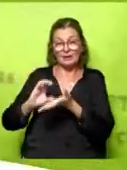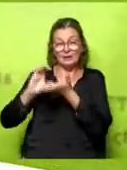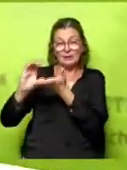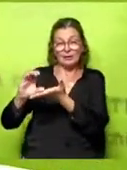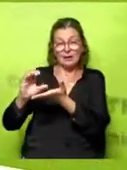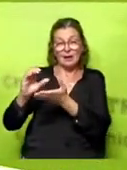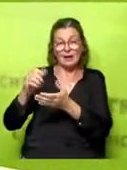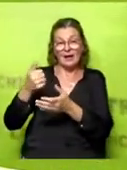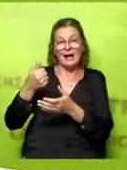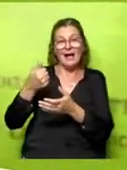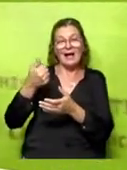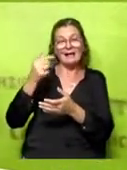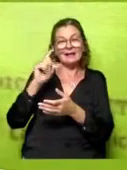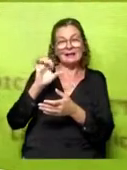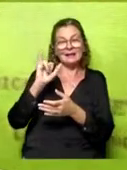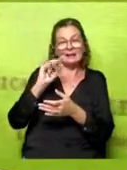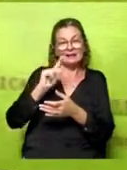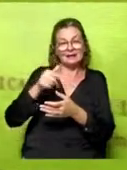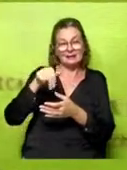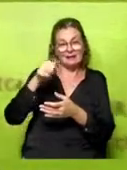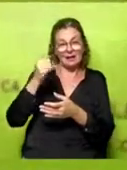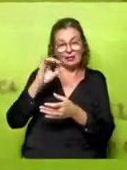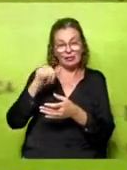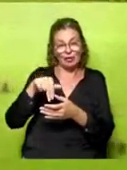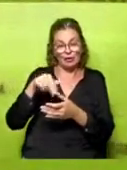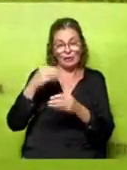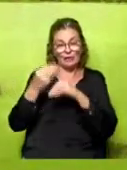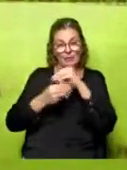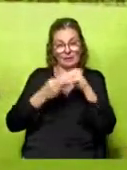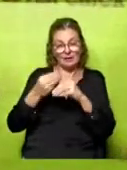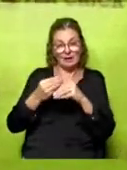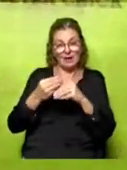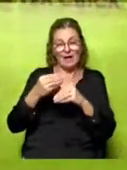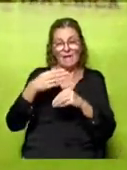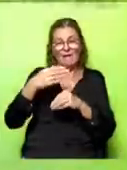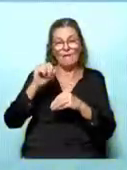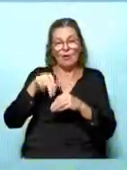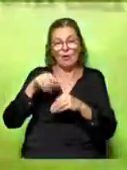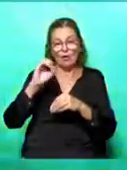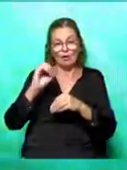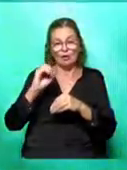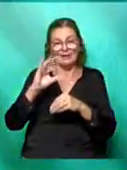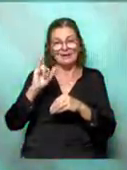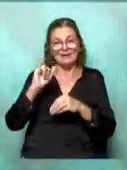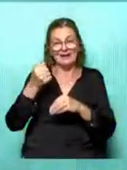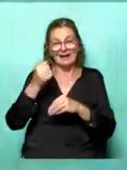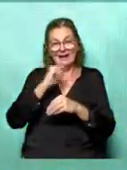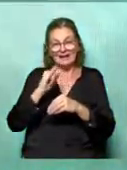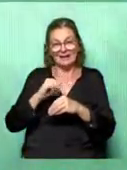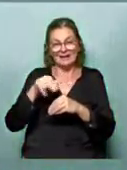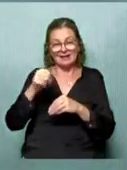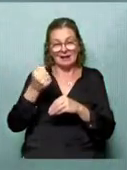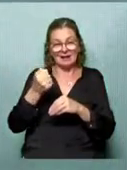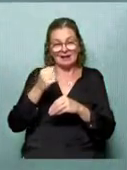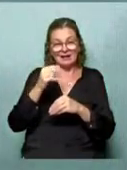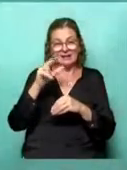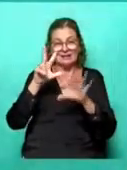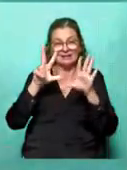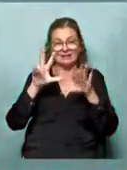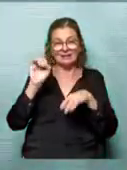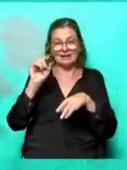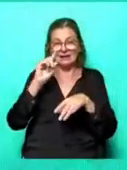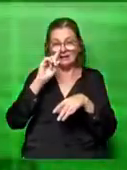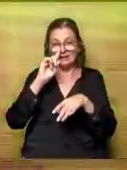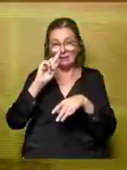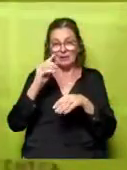familiares del Plan de Equidad, la tarjeta Uruguay Social, el bono crianza, está cada una de ellas, que solamente a 30.000 familias, es muy